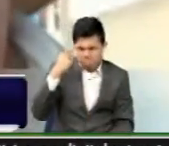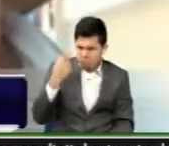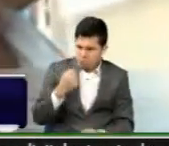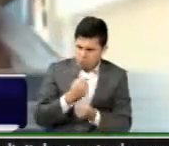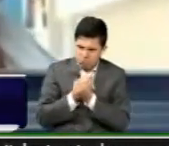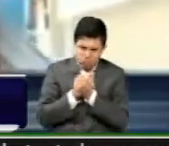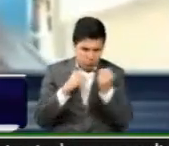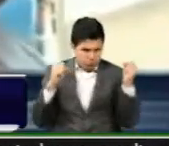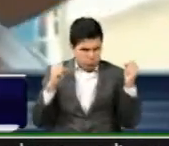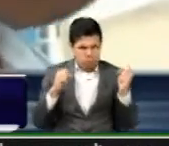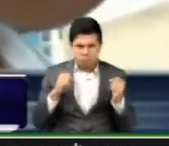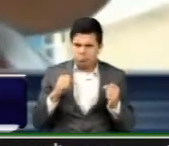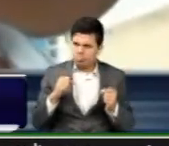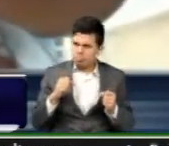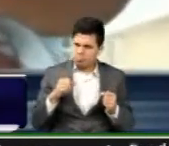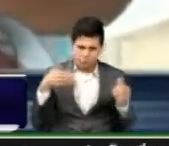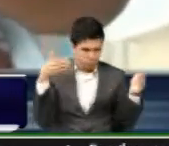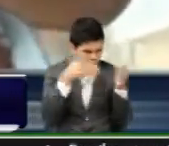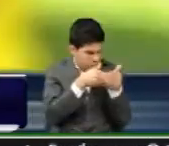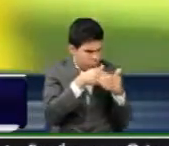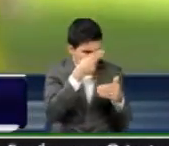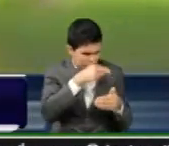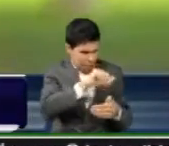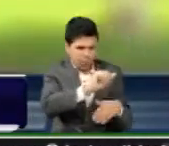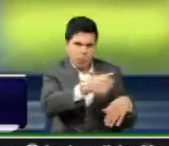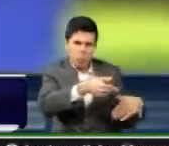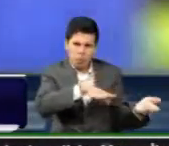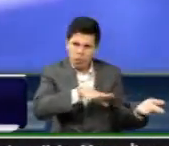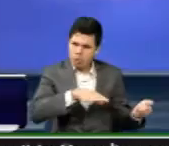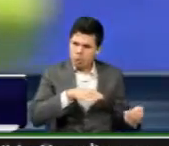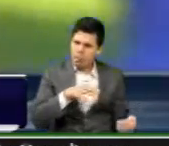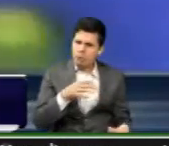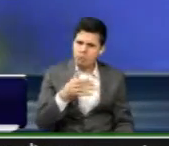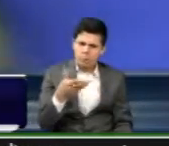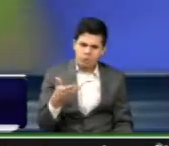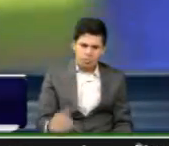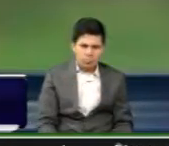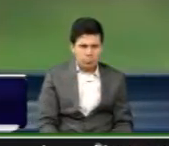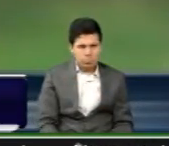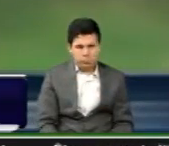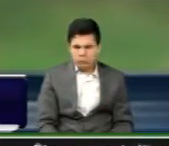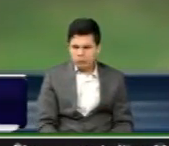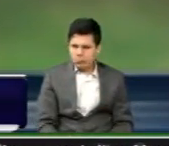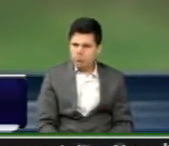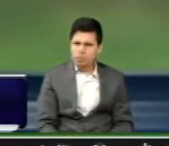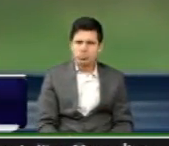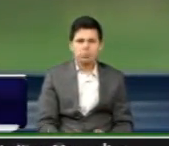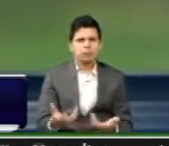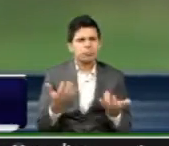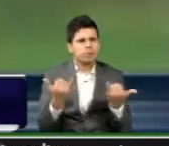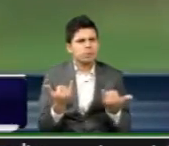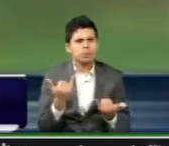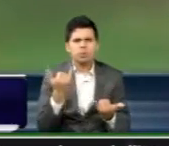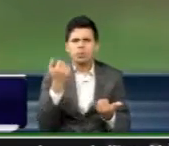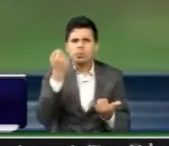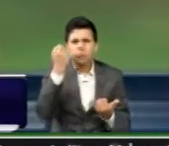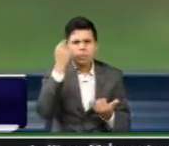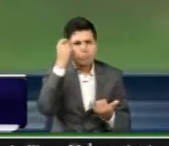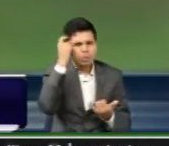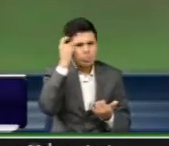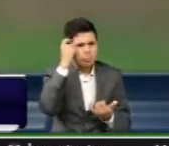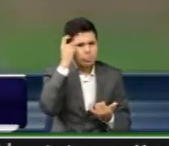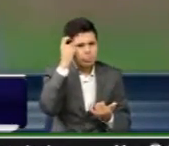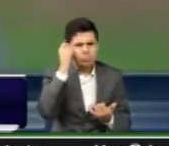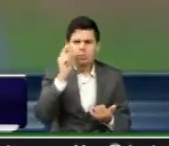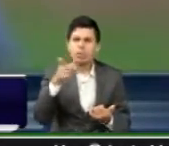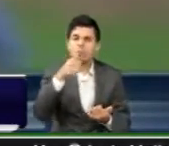lástima a mi hija que las vea tragado. Ay, mejor dicho, a dos. Ahí completamente por la